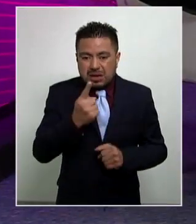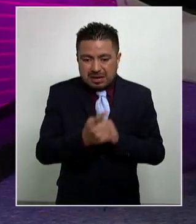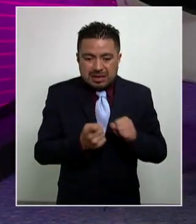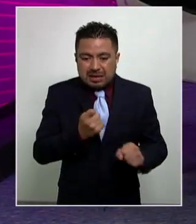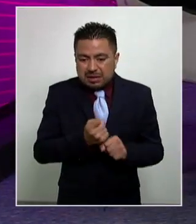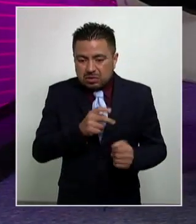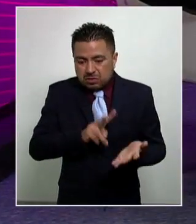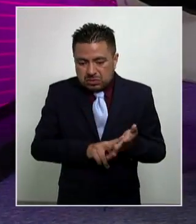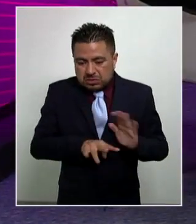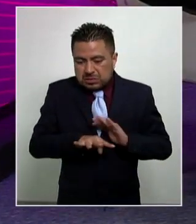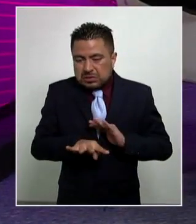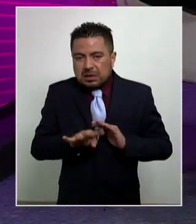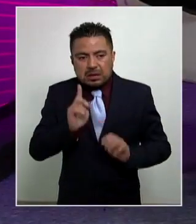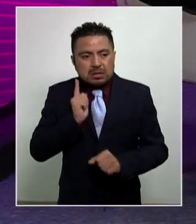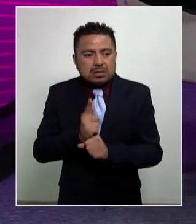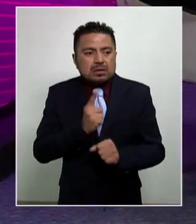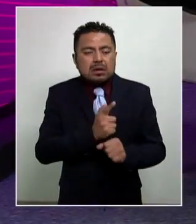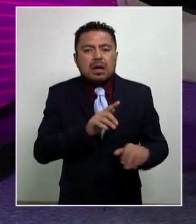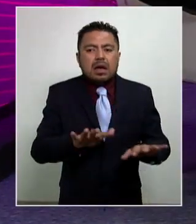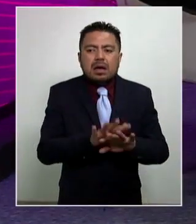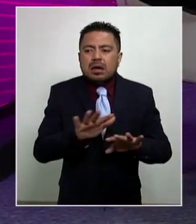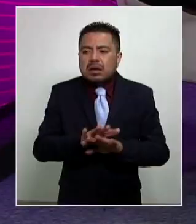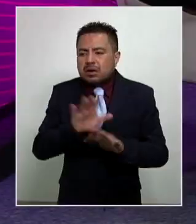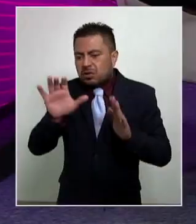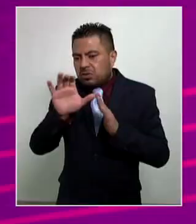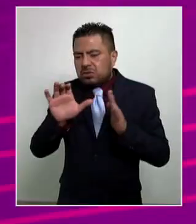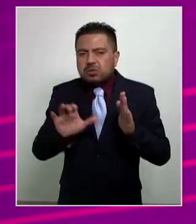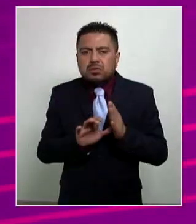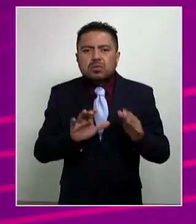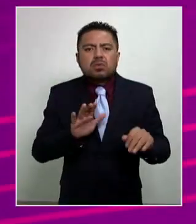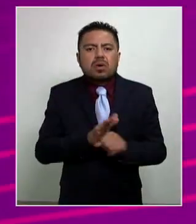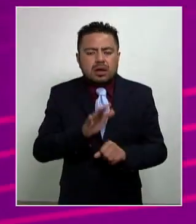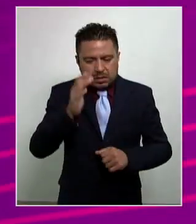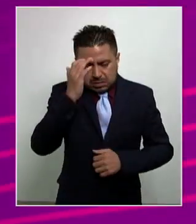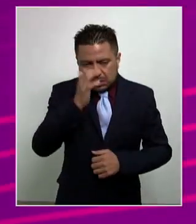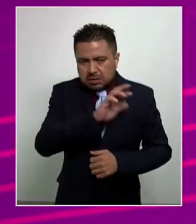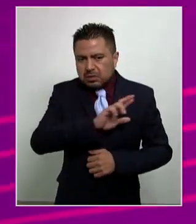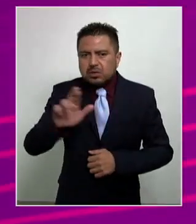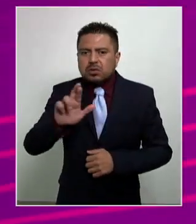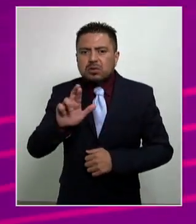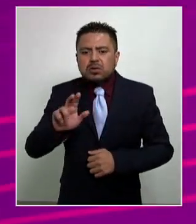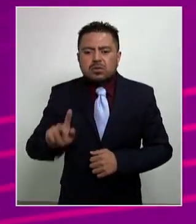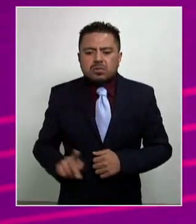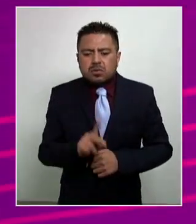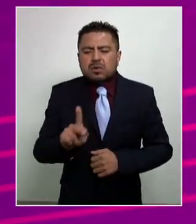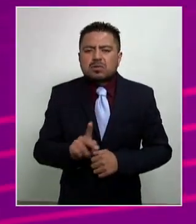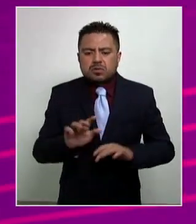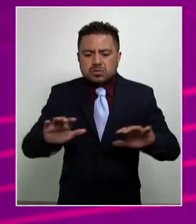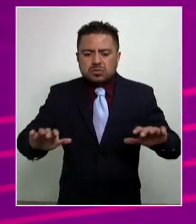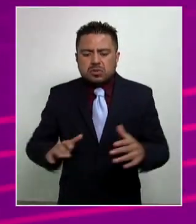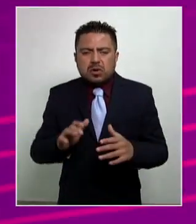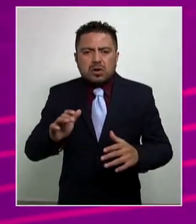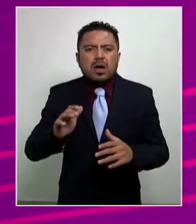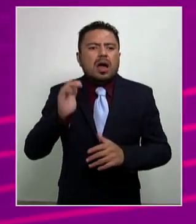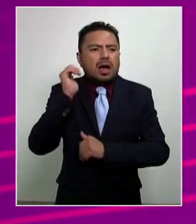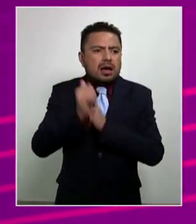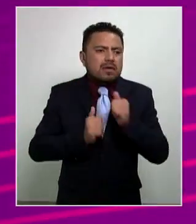año, vimos un cambio en la Constitución, que es el reconocimiento de pueblos, comunidades y personas